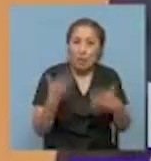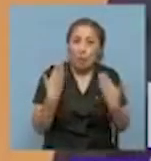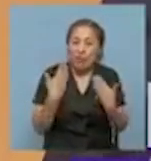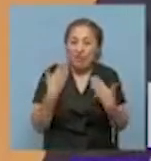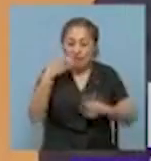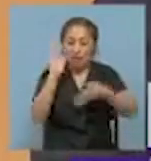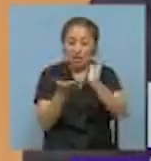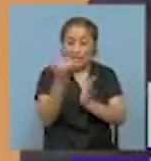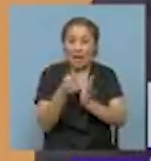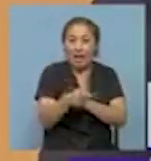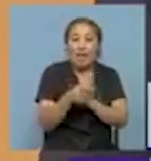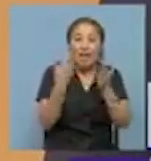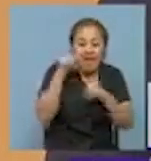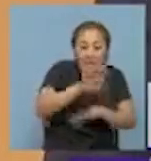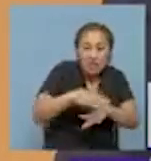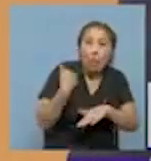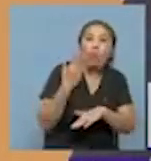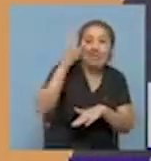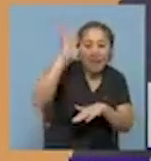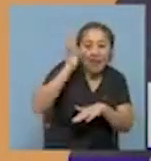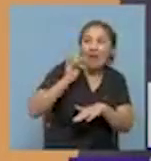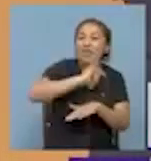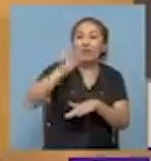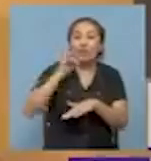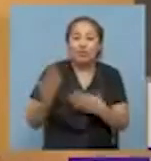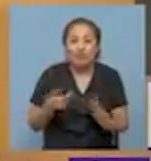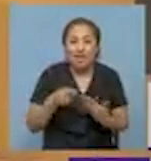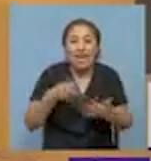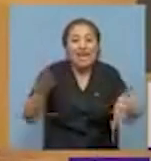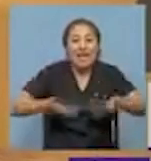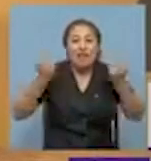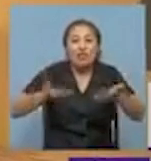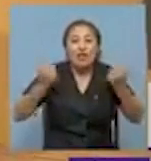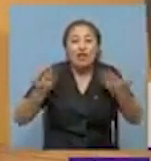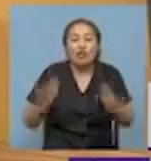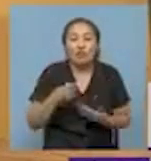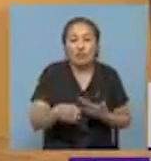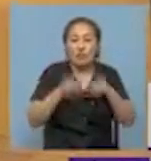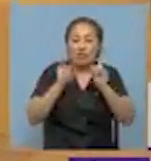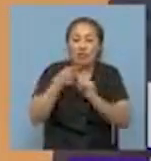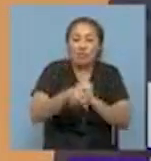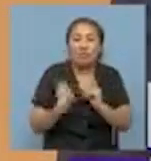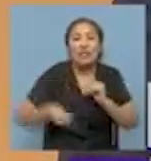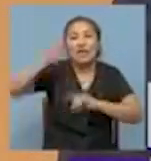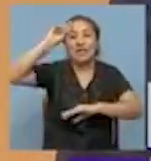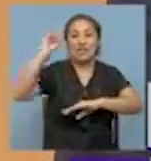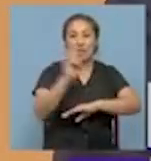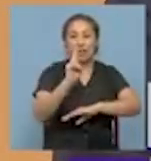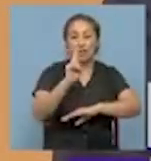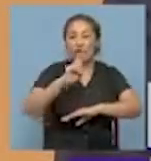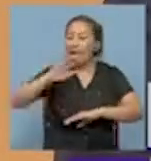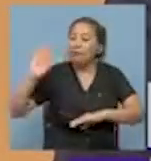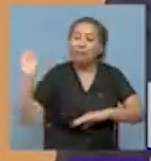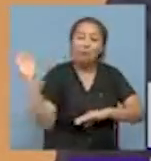violentados todo esto está perfecto pero si lo promovemos y también promovemos el respeto a cualquier